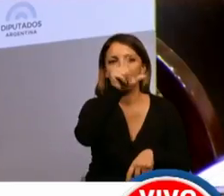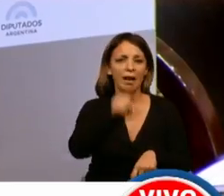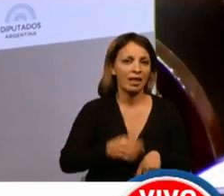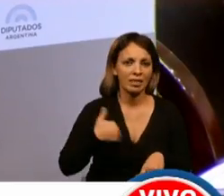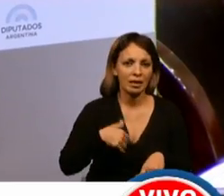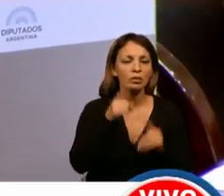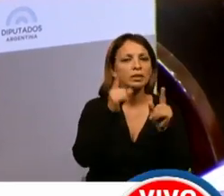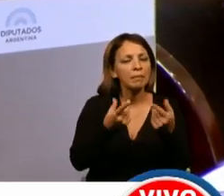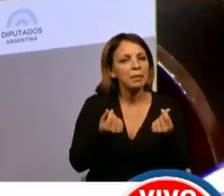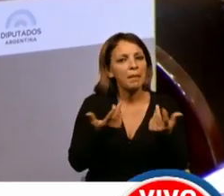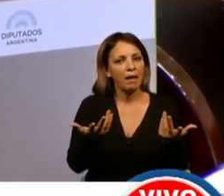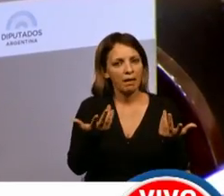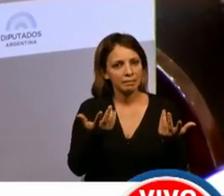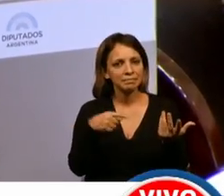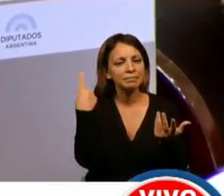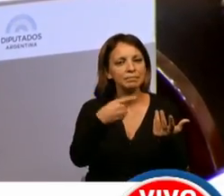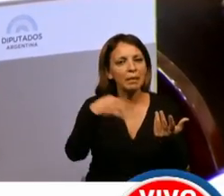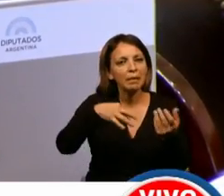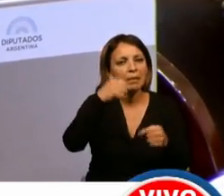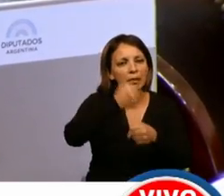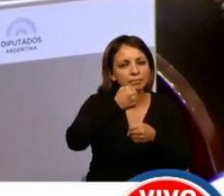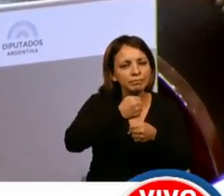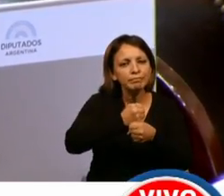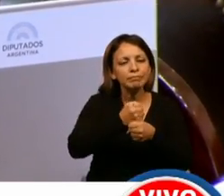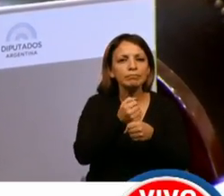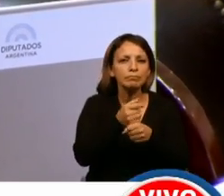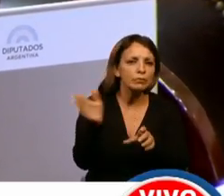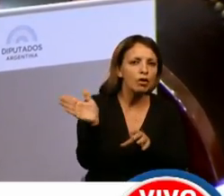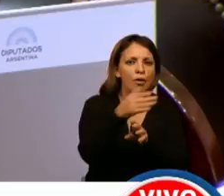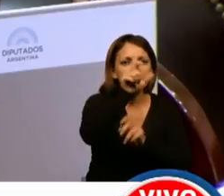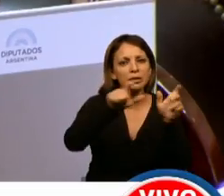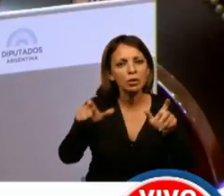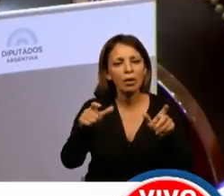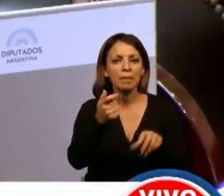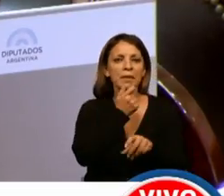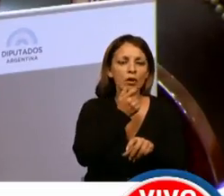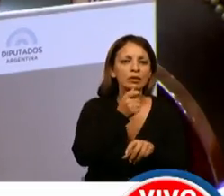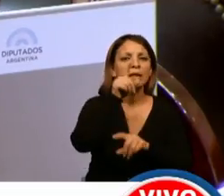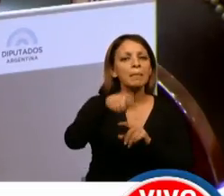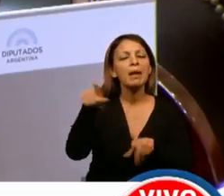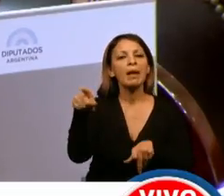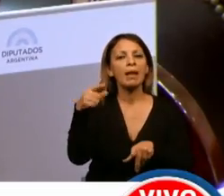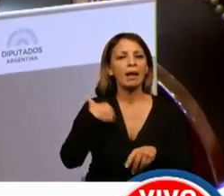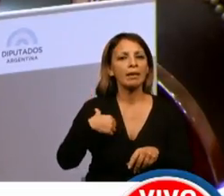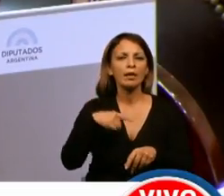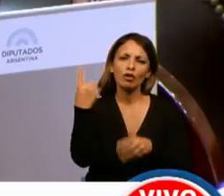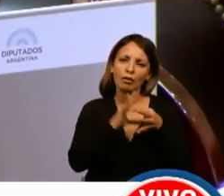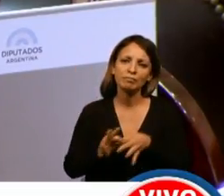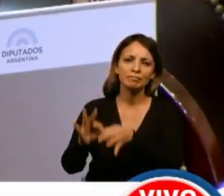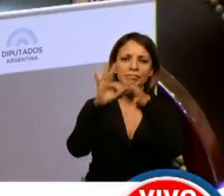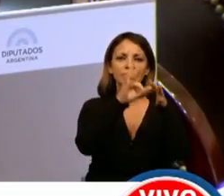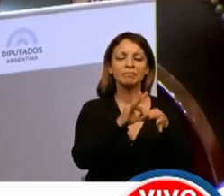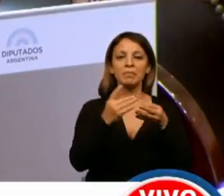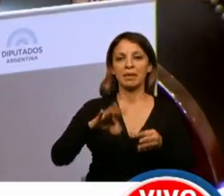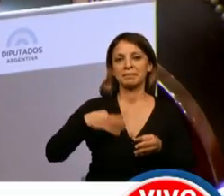pena y es algo por lo cual tenemos que trabajar todos los mendocinos todos los argentinos y todo el país unido para transformar la realidad